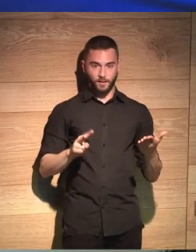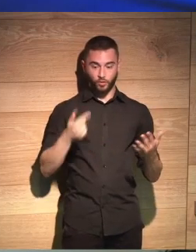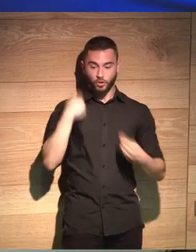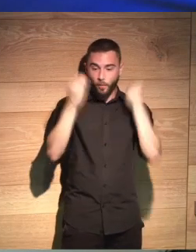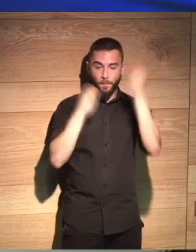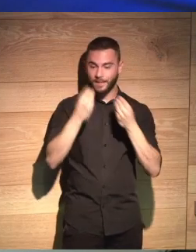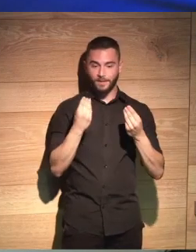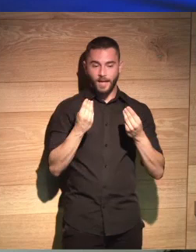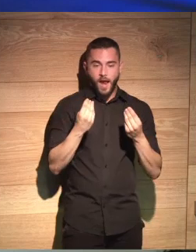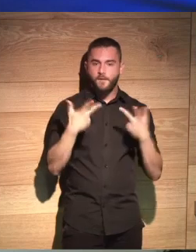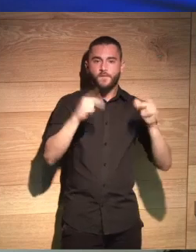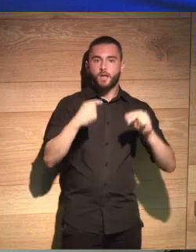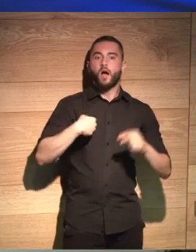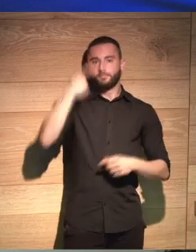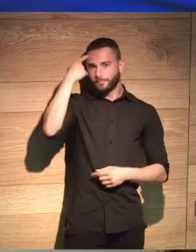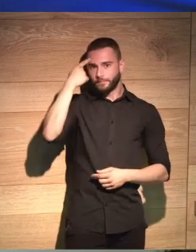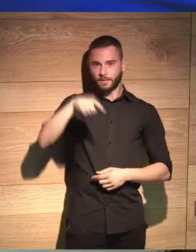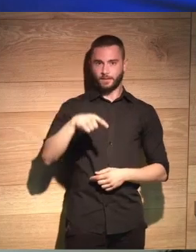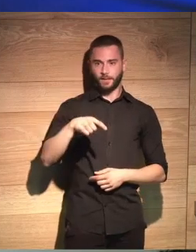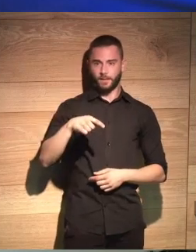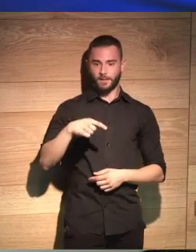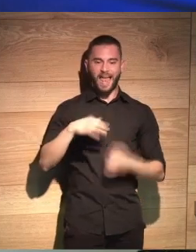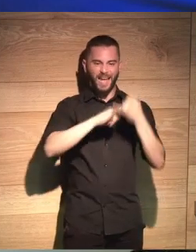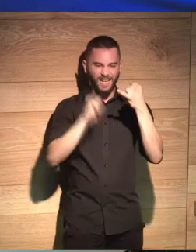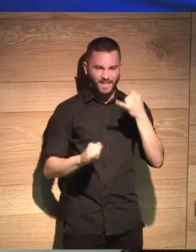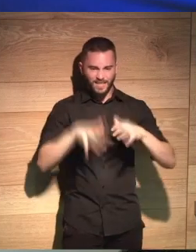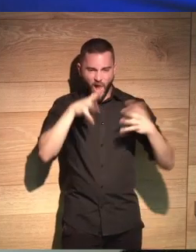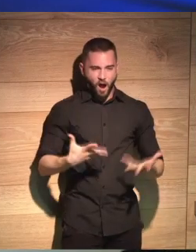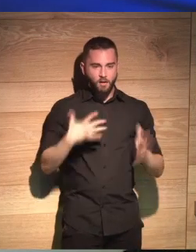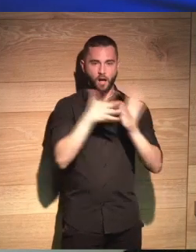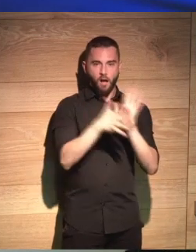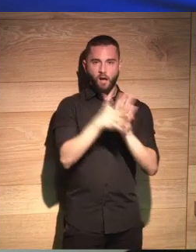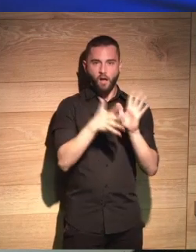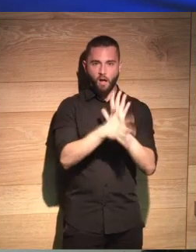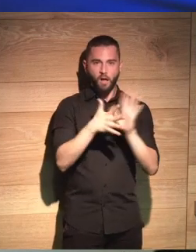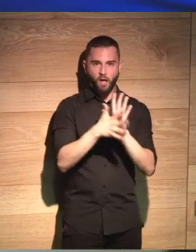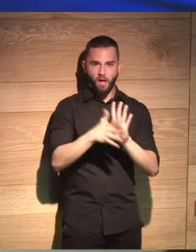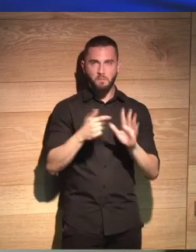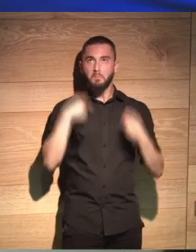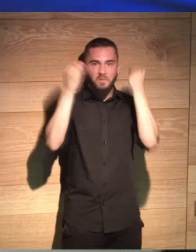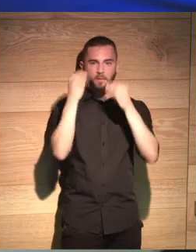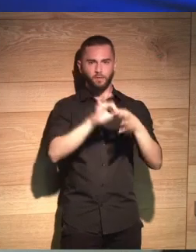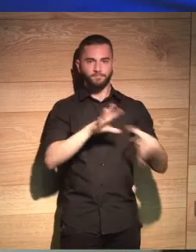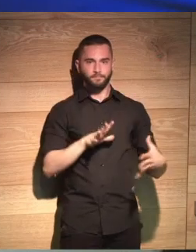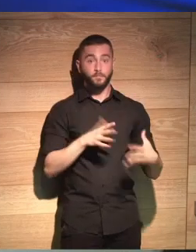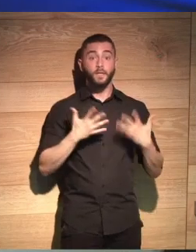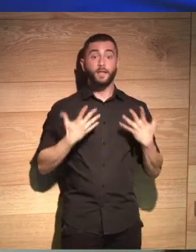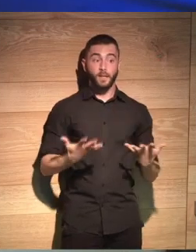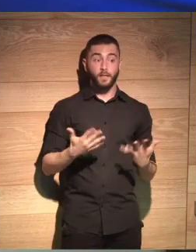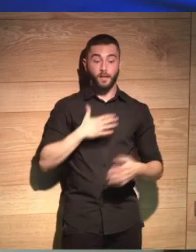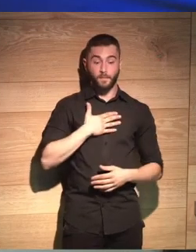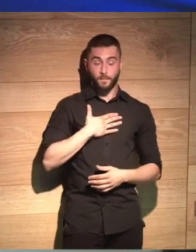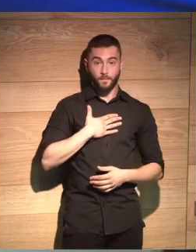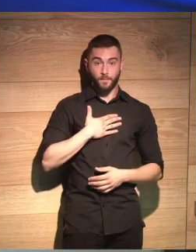como el deber de documentar la crisis actual, la diáspora actual, y más bien en mi